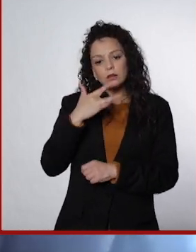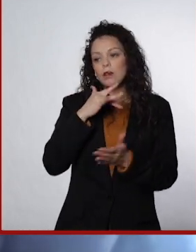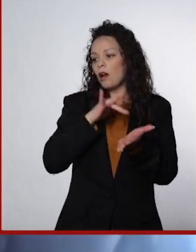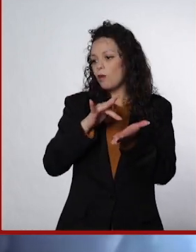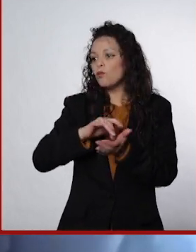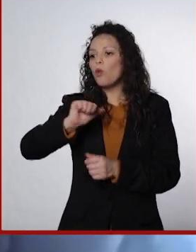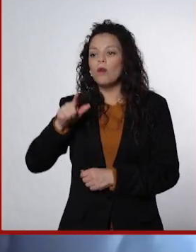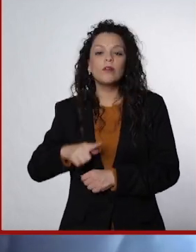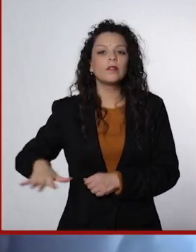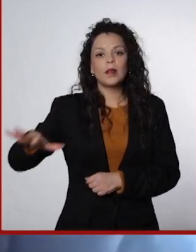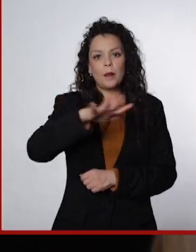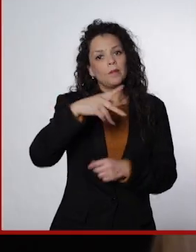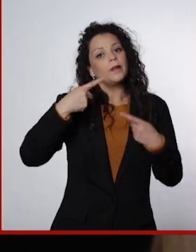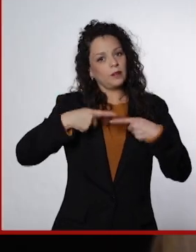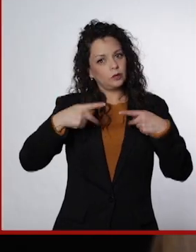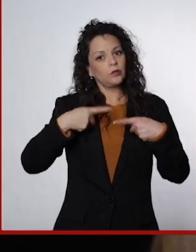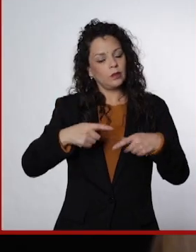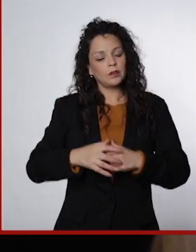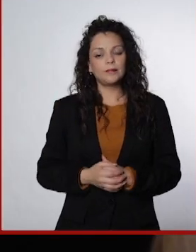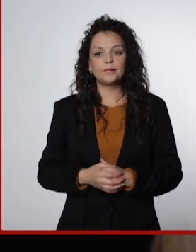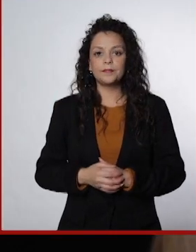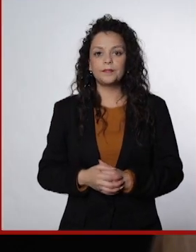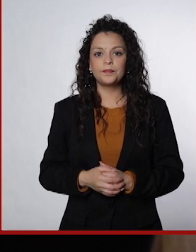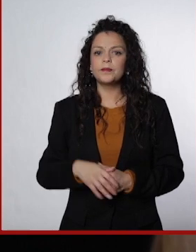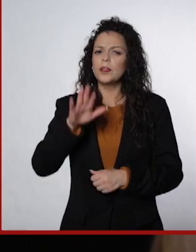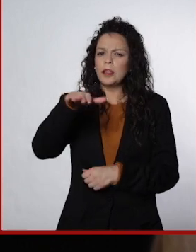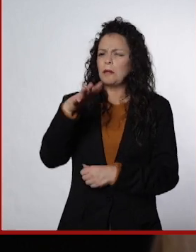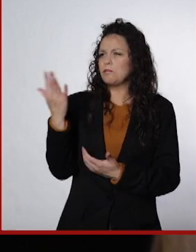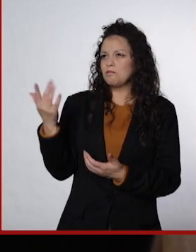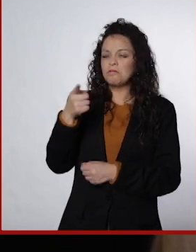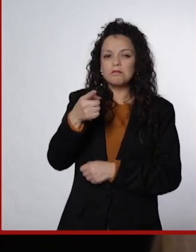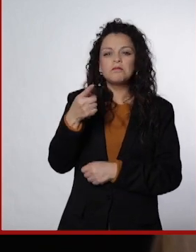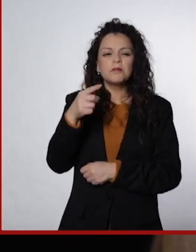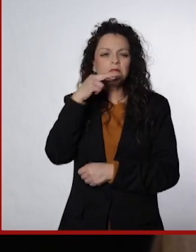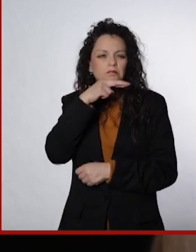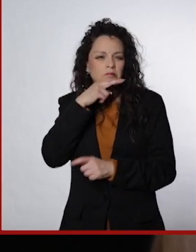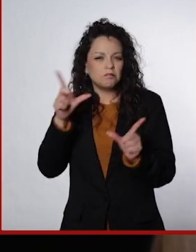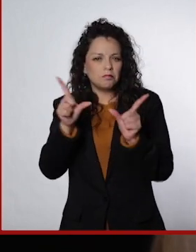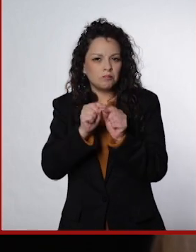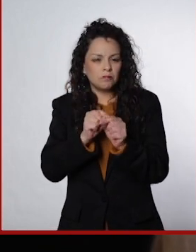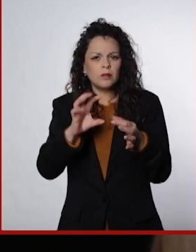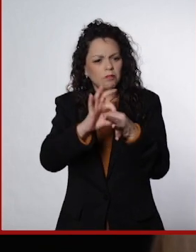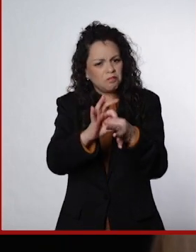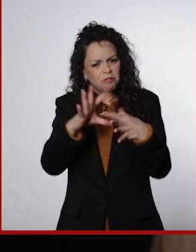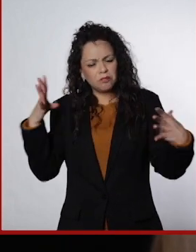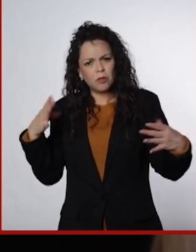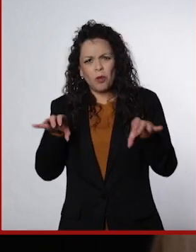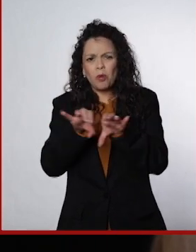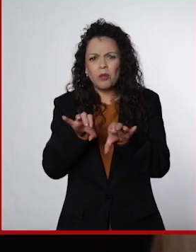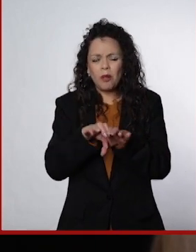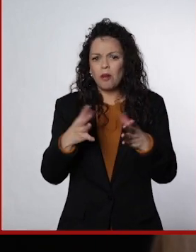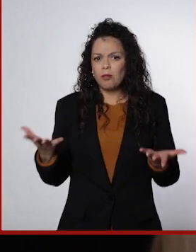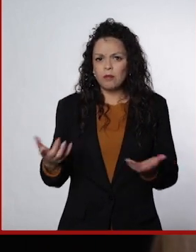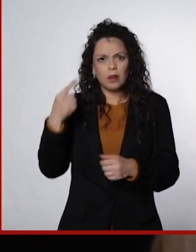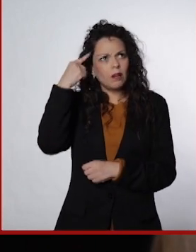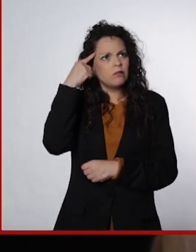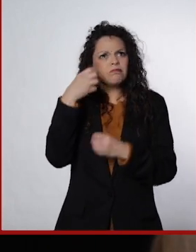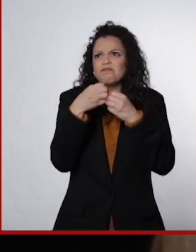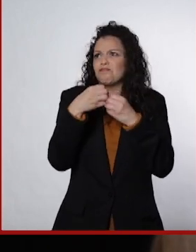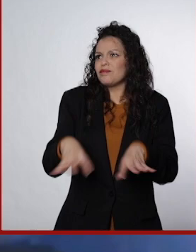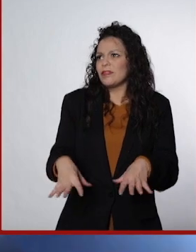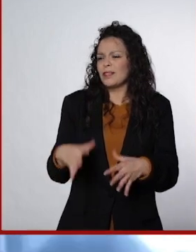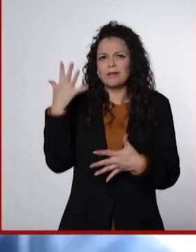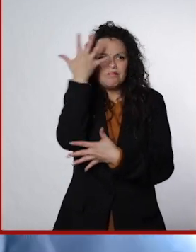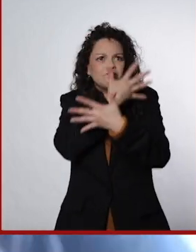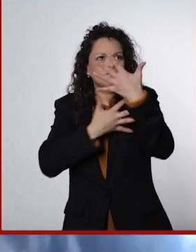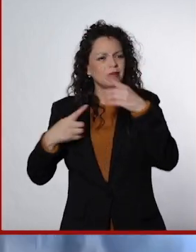personas. Gerardo, ¿en qué momento, de manera rápida, nos desconectamos? ¿O en qué momento pasa que perdemos la brújula?